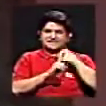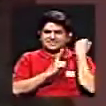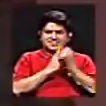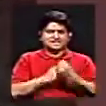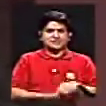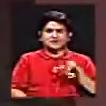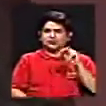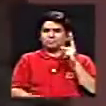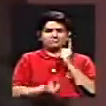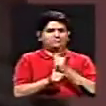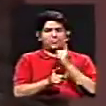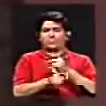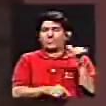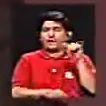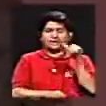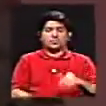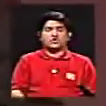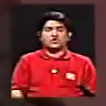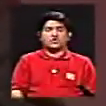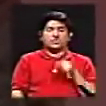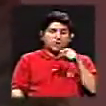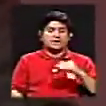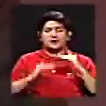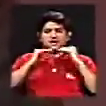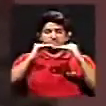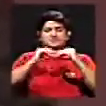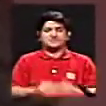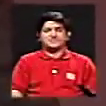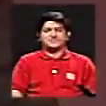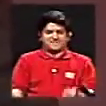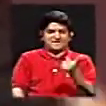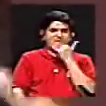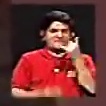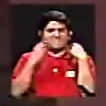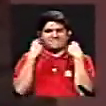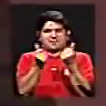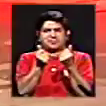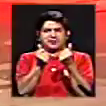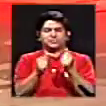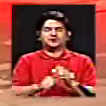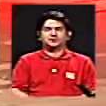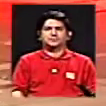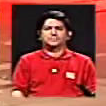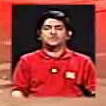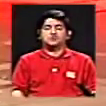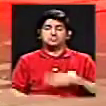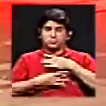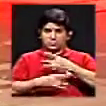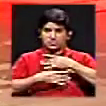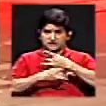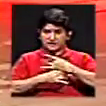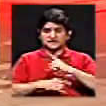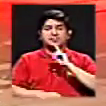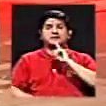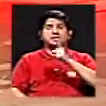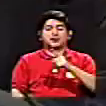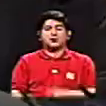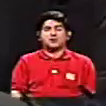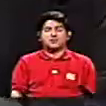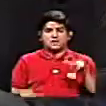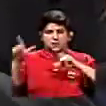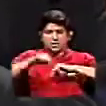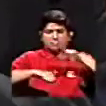visto no es así, y eso hace también que entonces las obras empiecen a fallar de una manera muy acelerada. Pero precisamente llama mucho la atención, y lo apuntó el